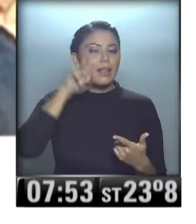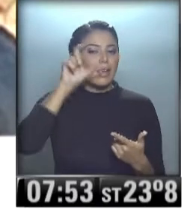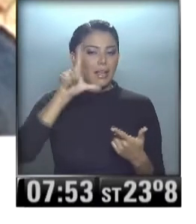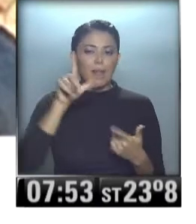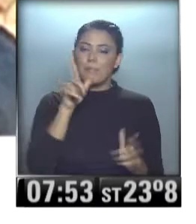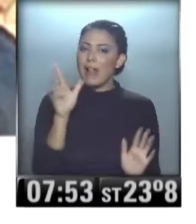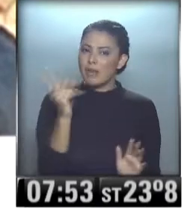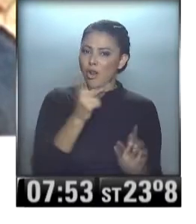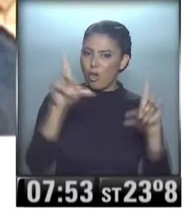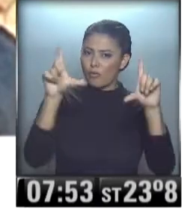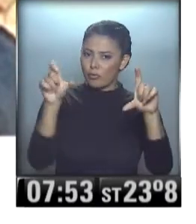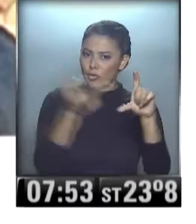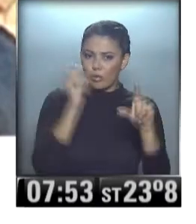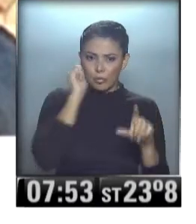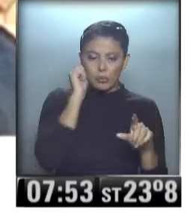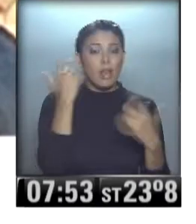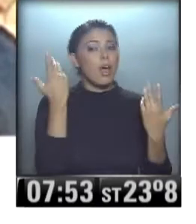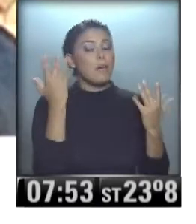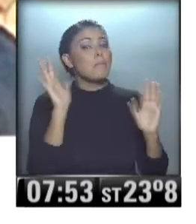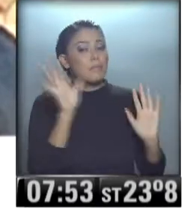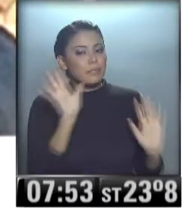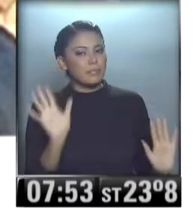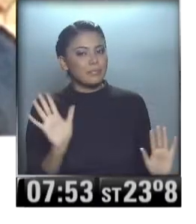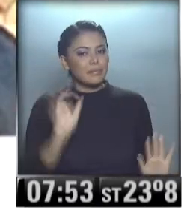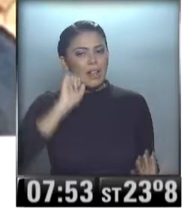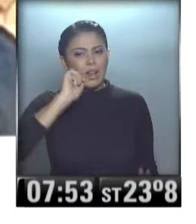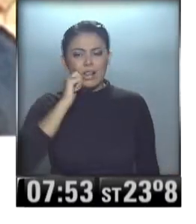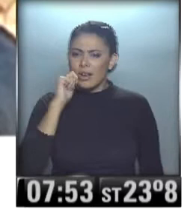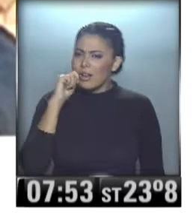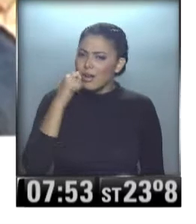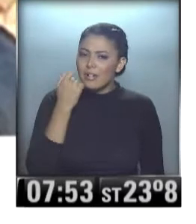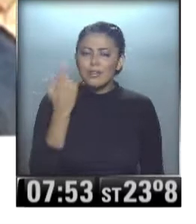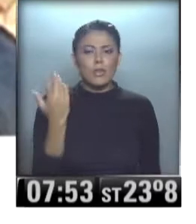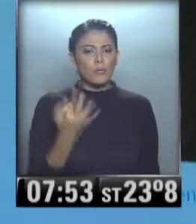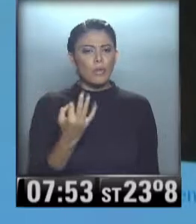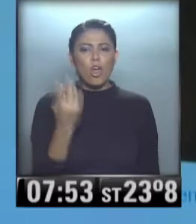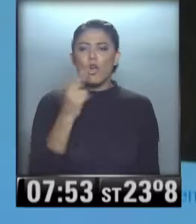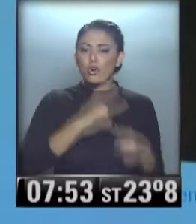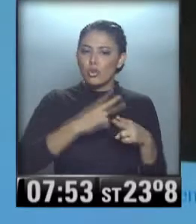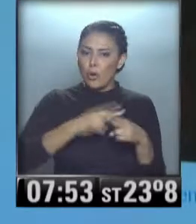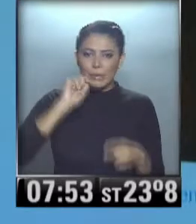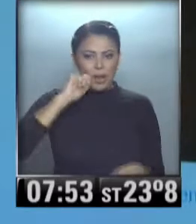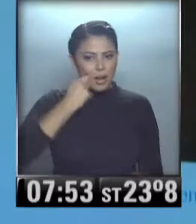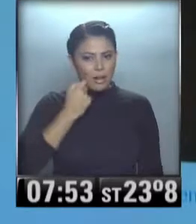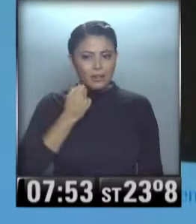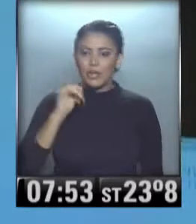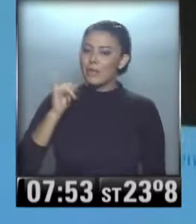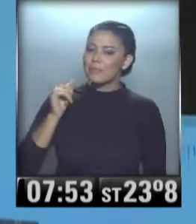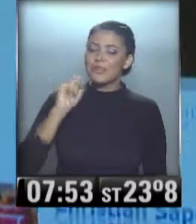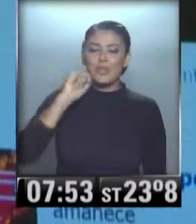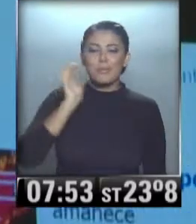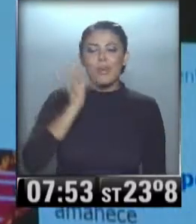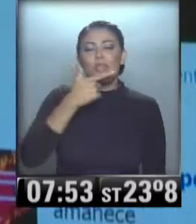los protagonistas de la foto. Eso espero. ¡Qué belleza! Agus y Eliel. Qué nombre tan lindo, ¿no? Sí. Agus y dulce. Eliel, los